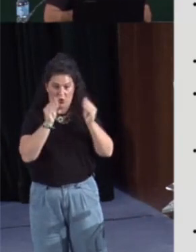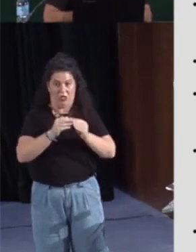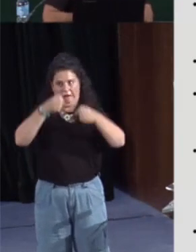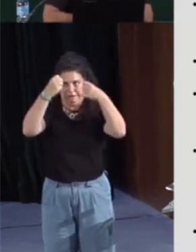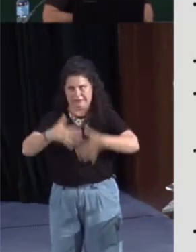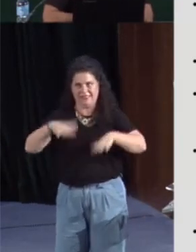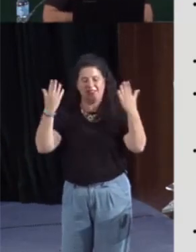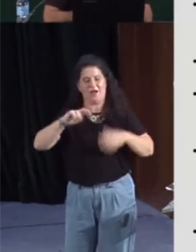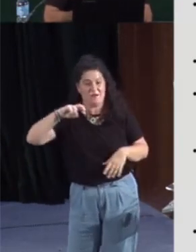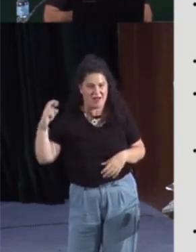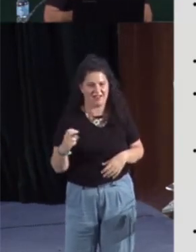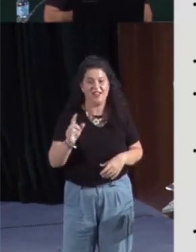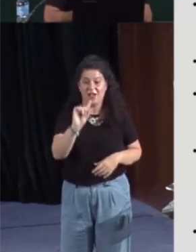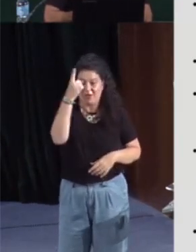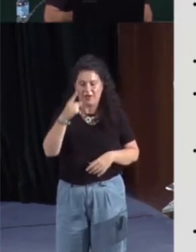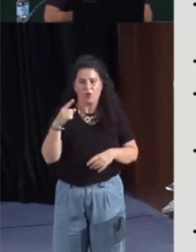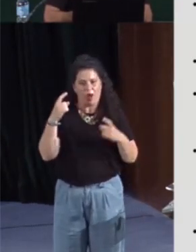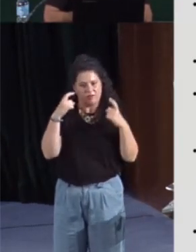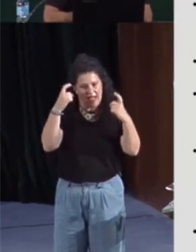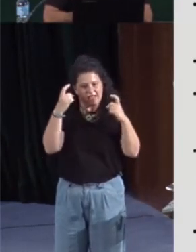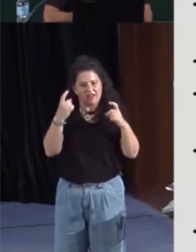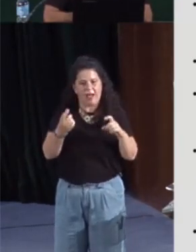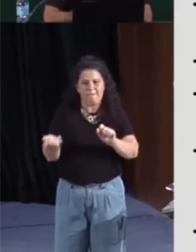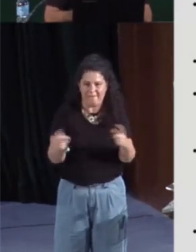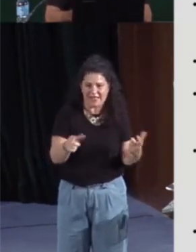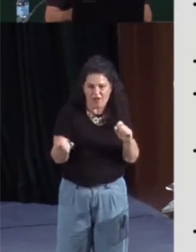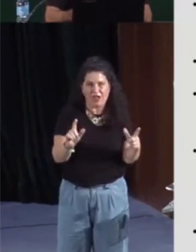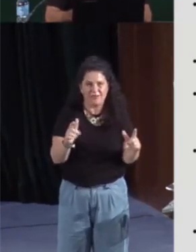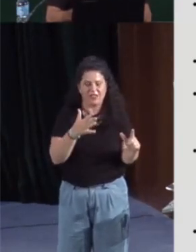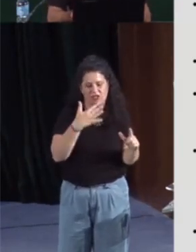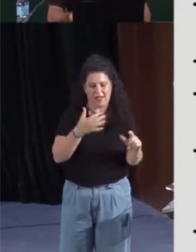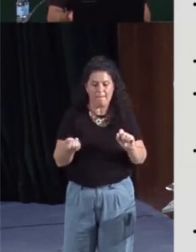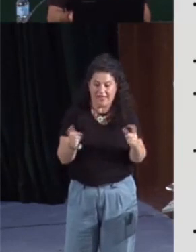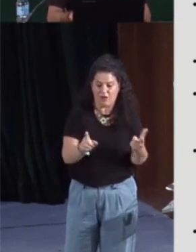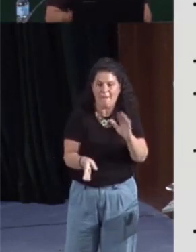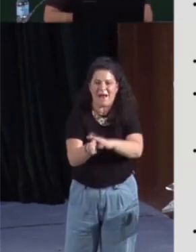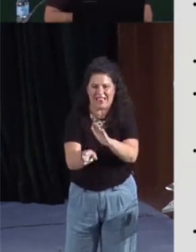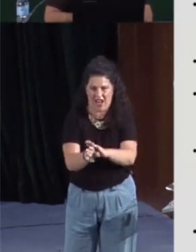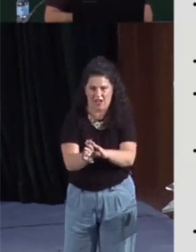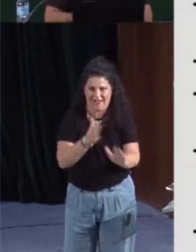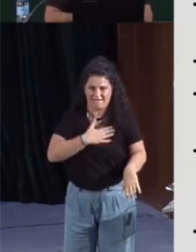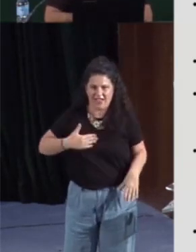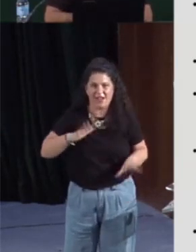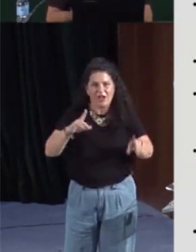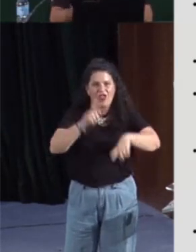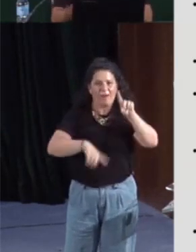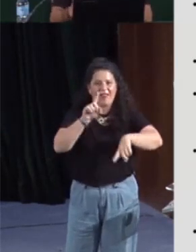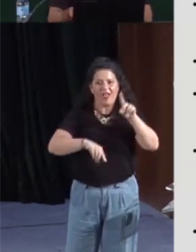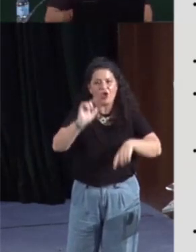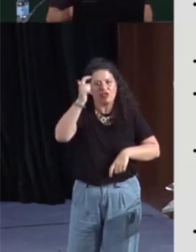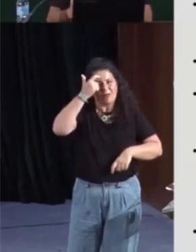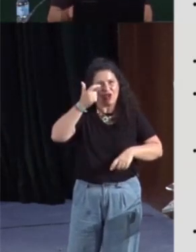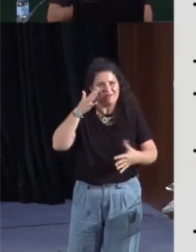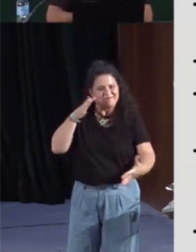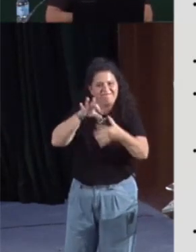este traductor ha intentado mantener las metáforas conceptuales de la traducción como las intenta mantener, como ha hecho también en las lenguas